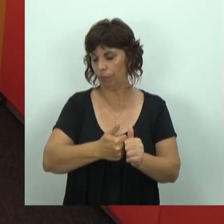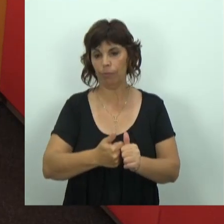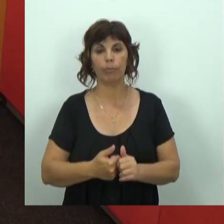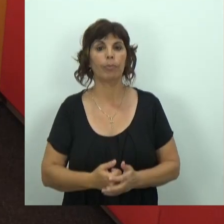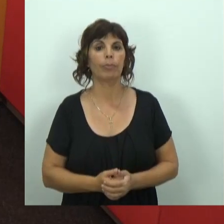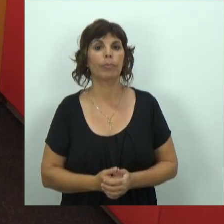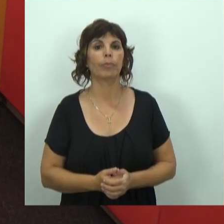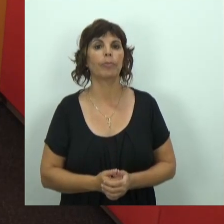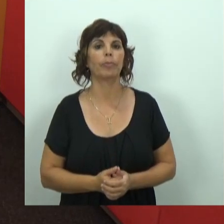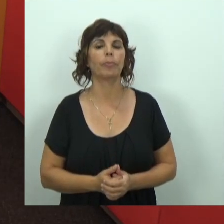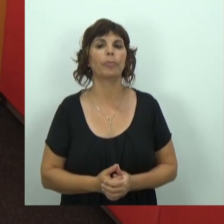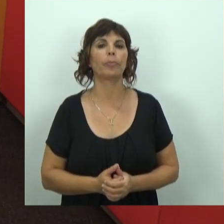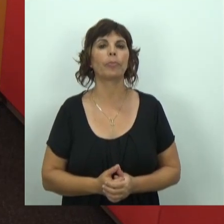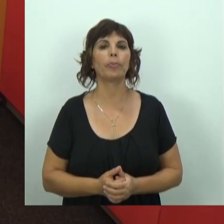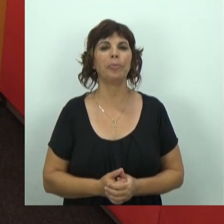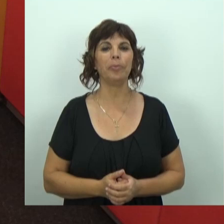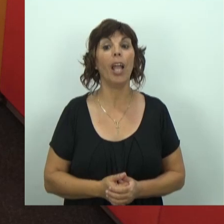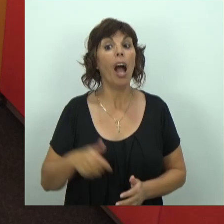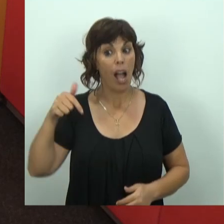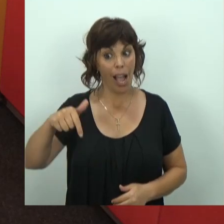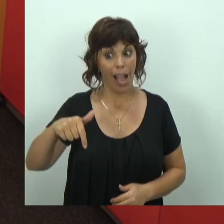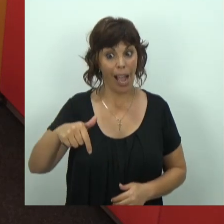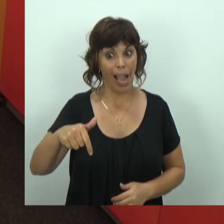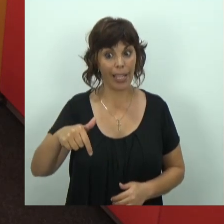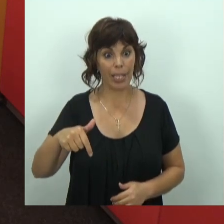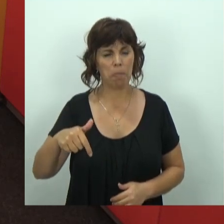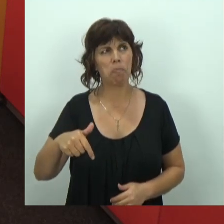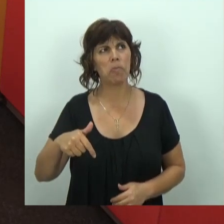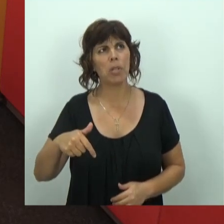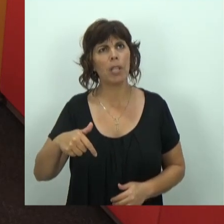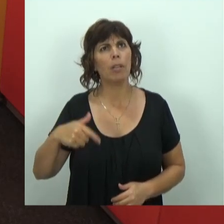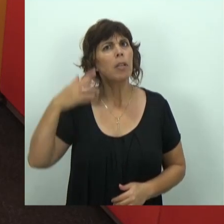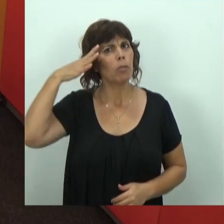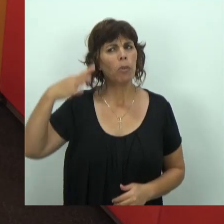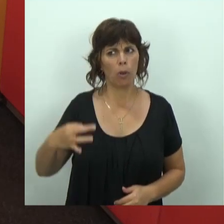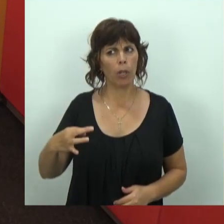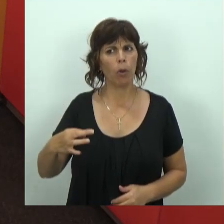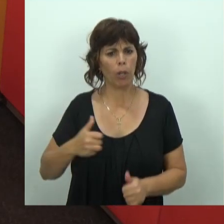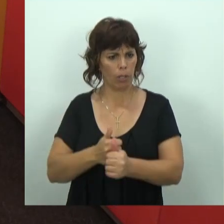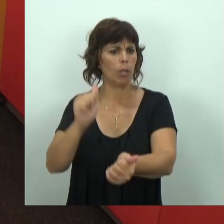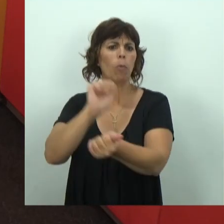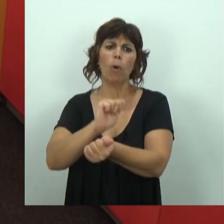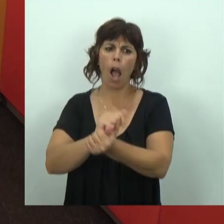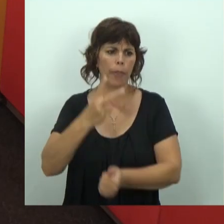también Andrés, estuvieron presentes. Cuando ese hombre salió de las aguas,